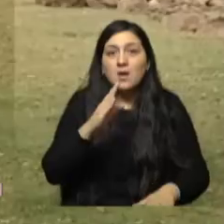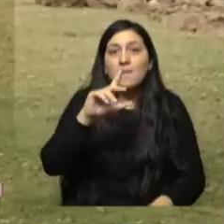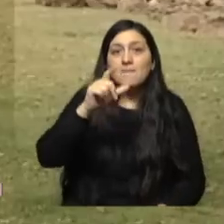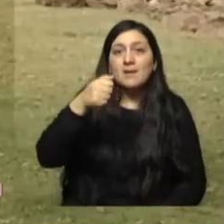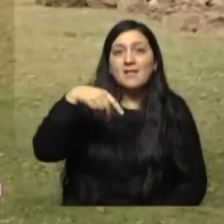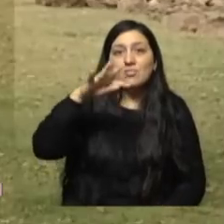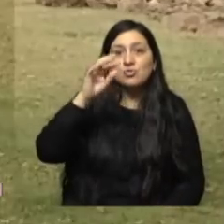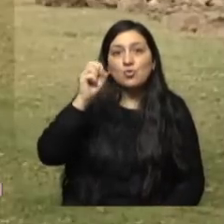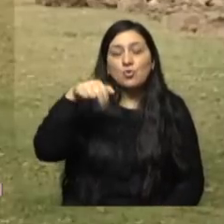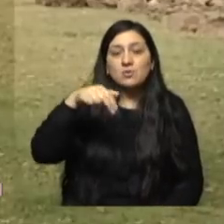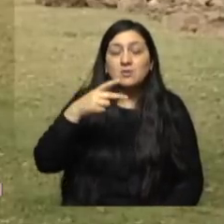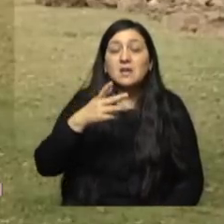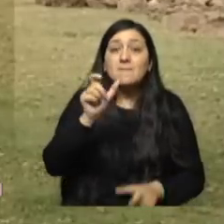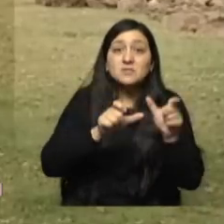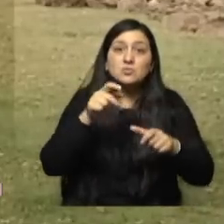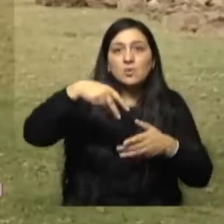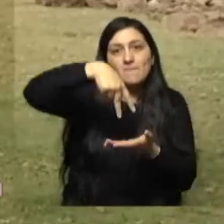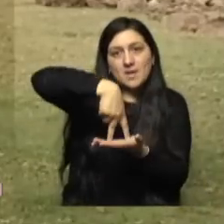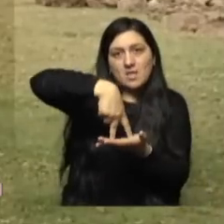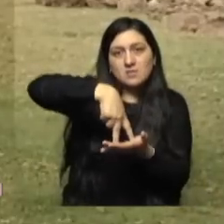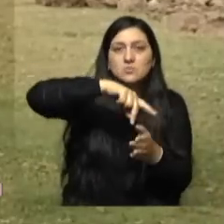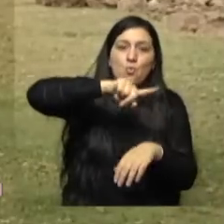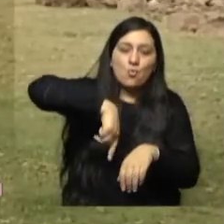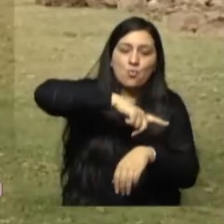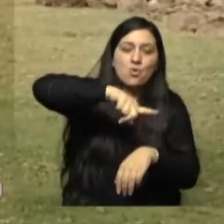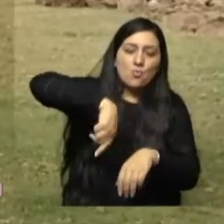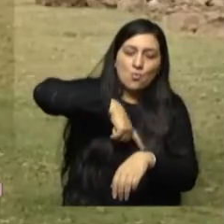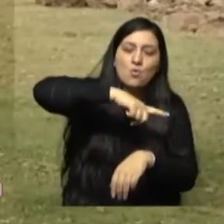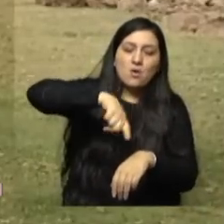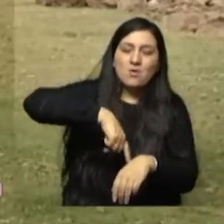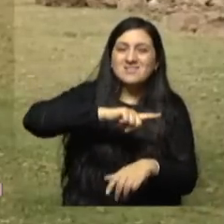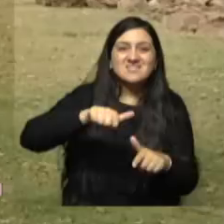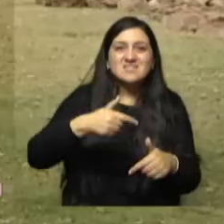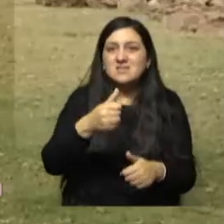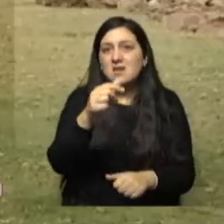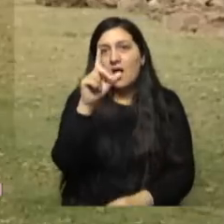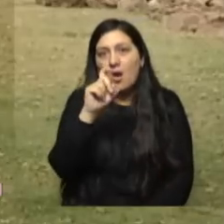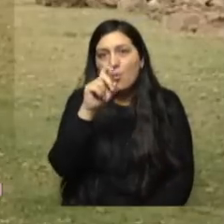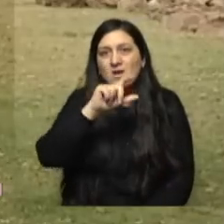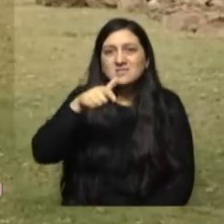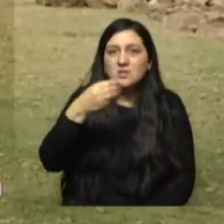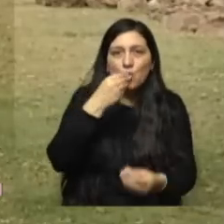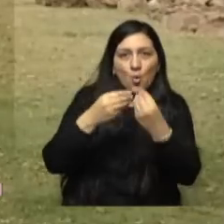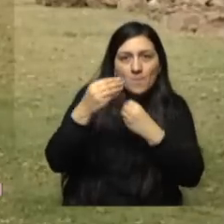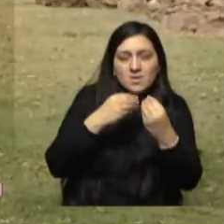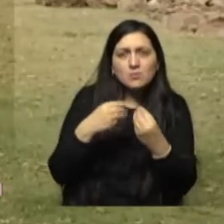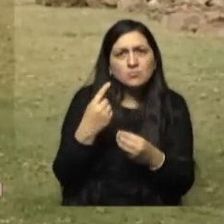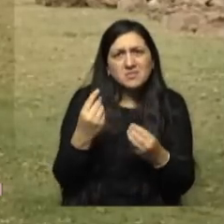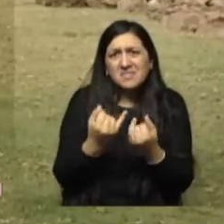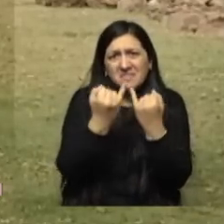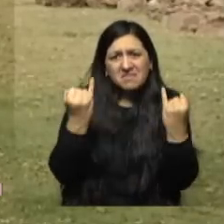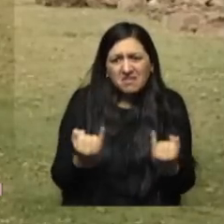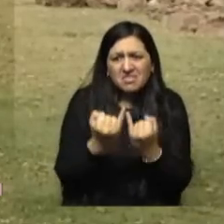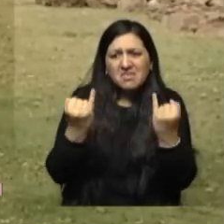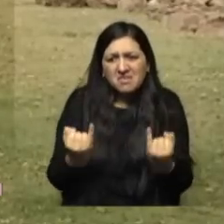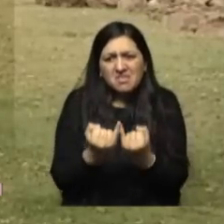¿no? Tener parada a la gente allí horas y horas, sin agua, sin comida. Sí, sí. Yo estuve muchos días sin agua y sin comida. Había